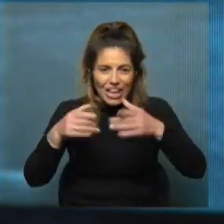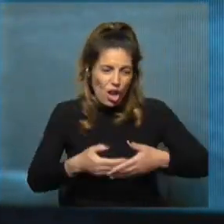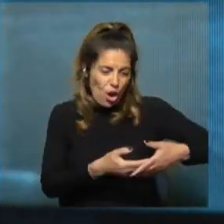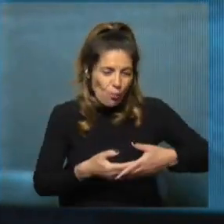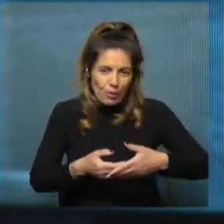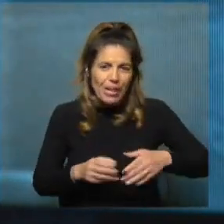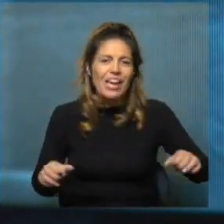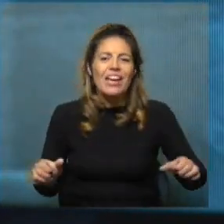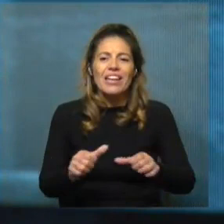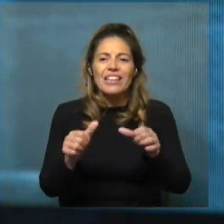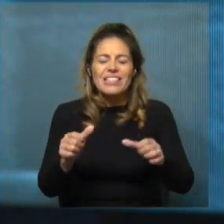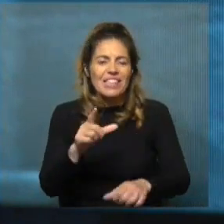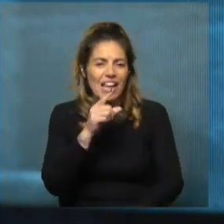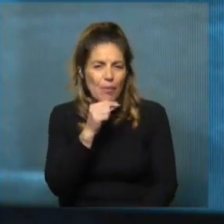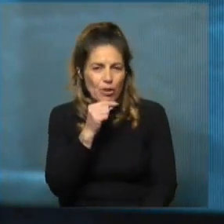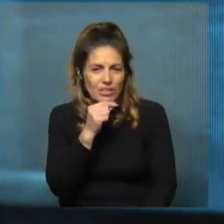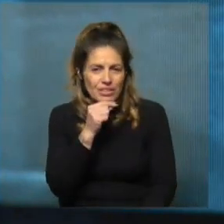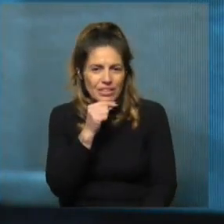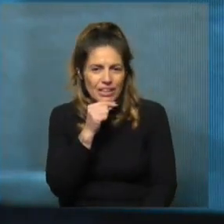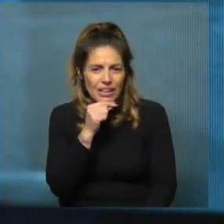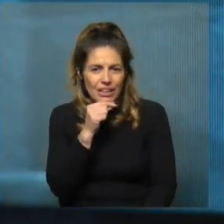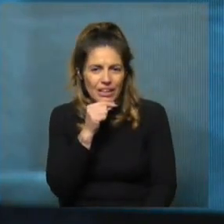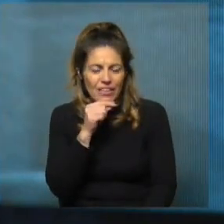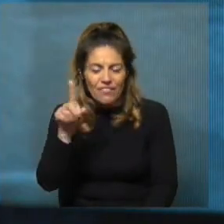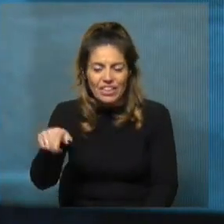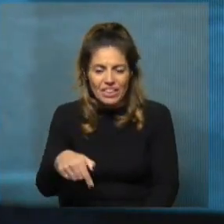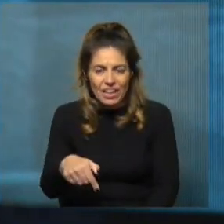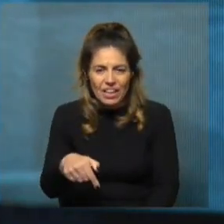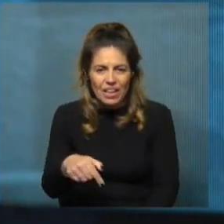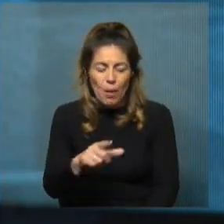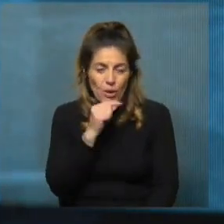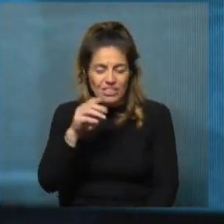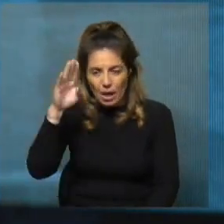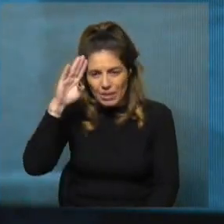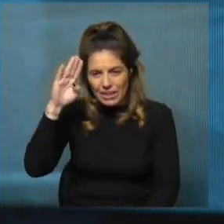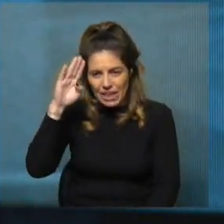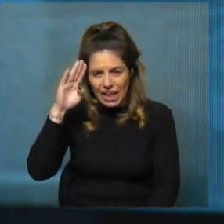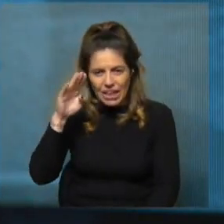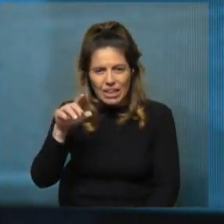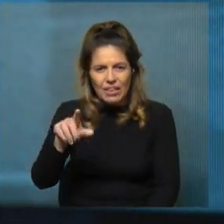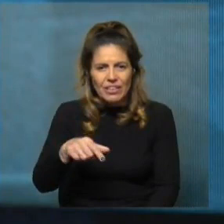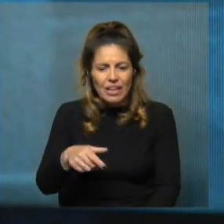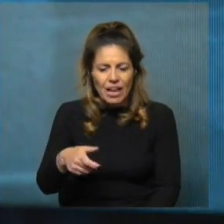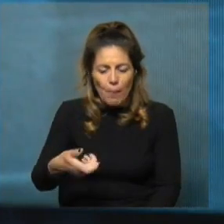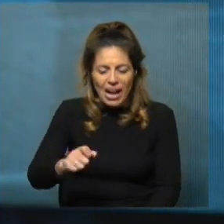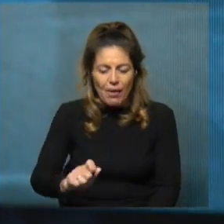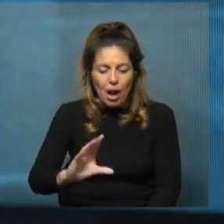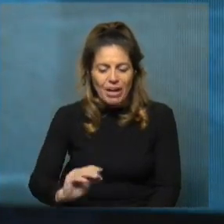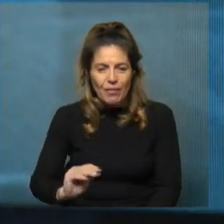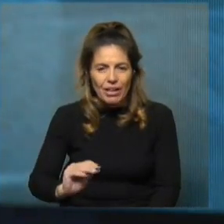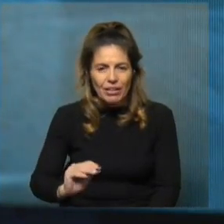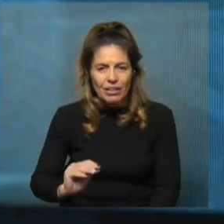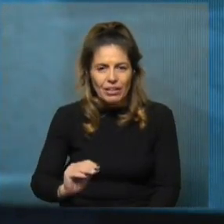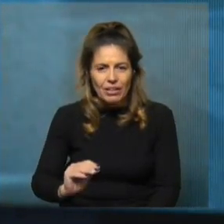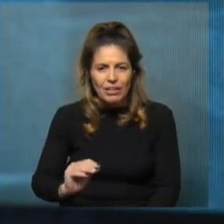qué hacían la policía venían militar apagaban el primos